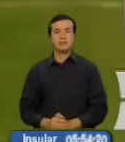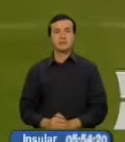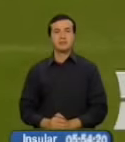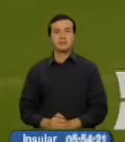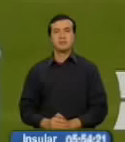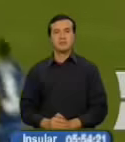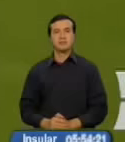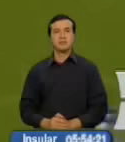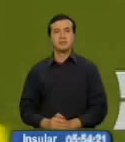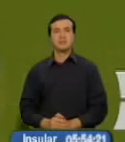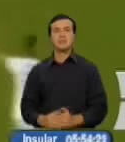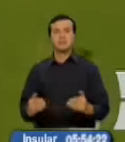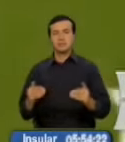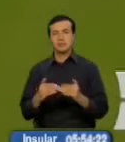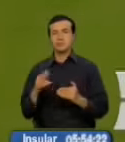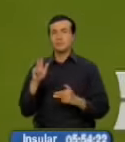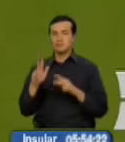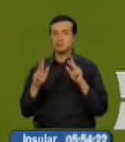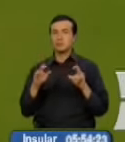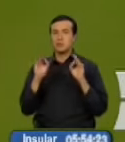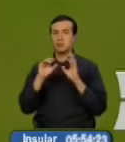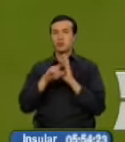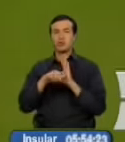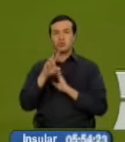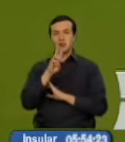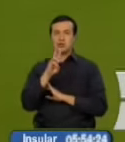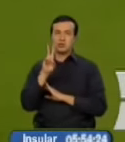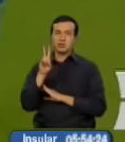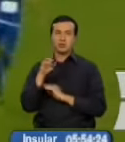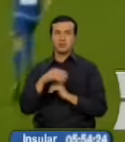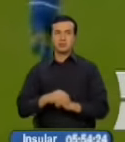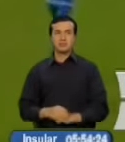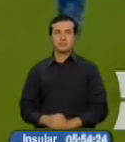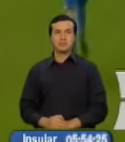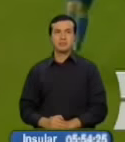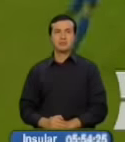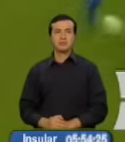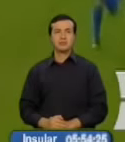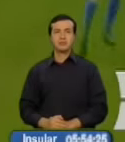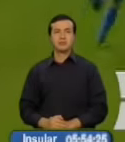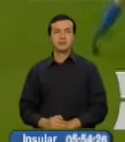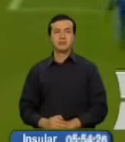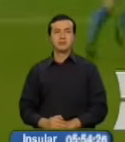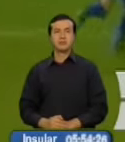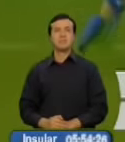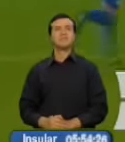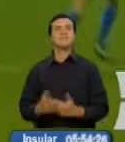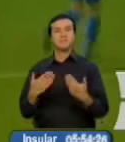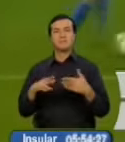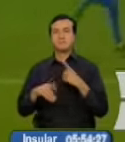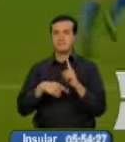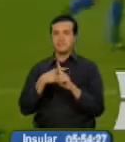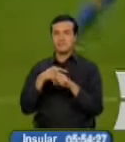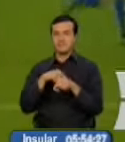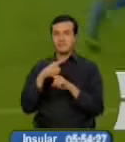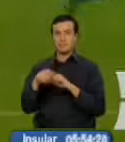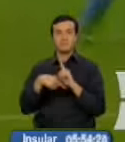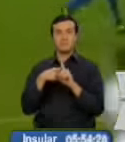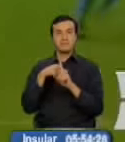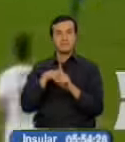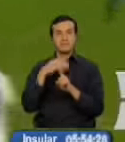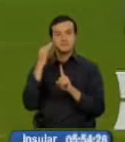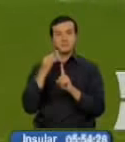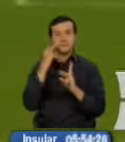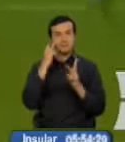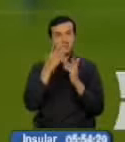el compromiso. Esto ocurría al minuto 62, ya en la etapa de complemento.